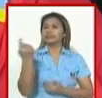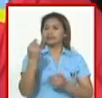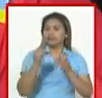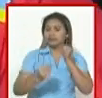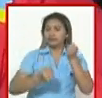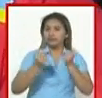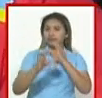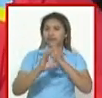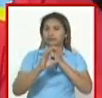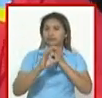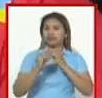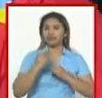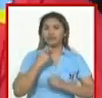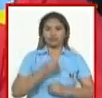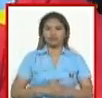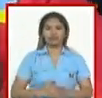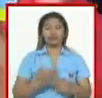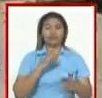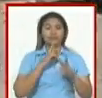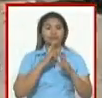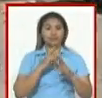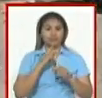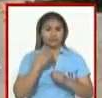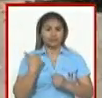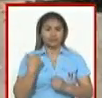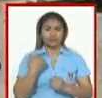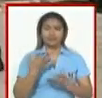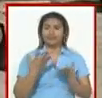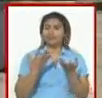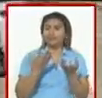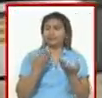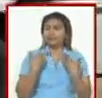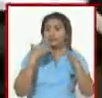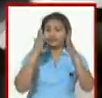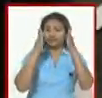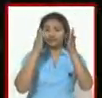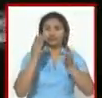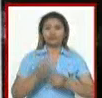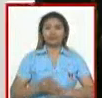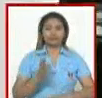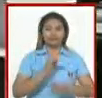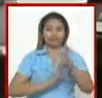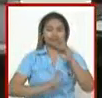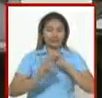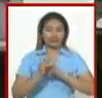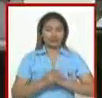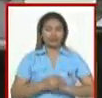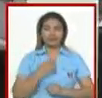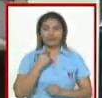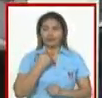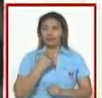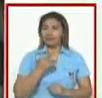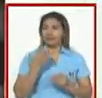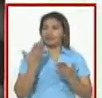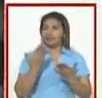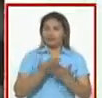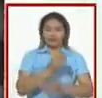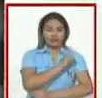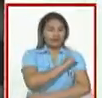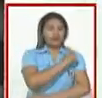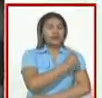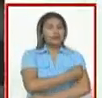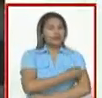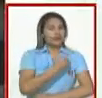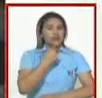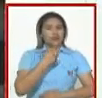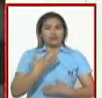acá los bomberos y me dice la respuesta que podíamos de brindarle la atención hacia la ciudadanía yo lo digo y esto también aquí a las autoridades